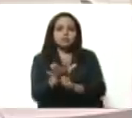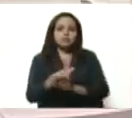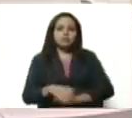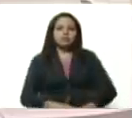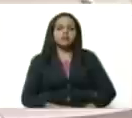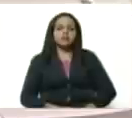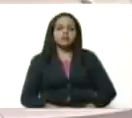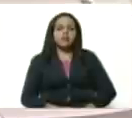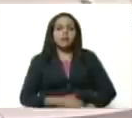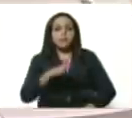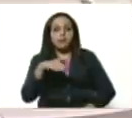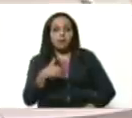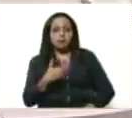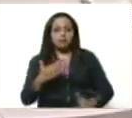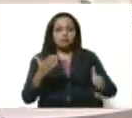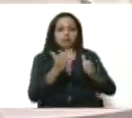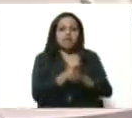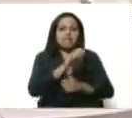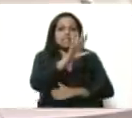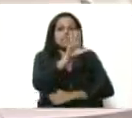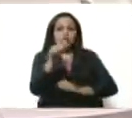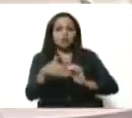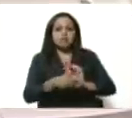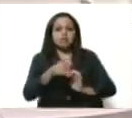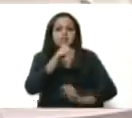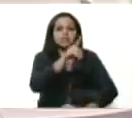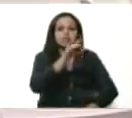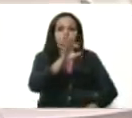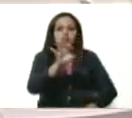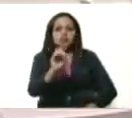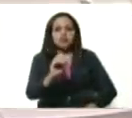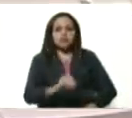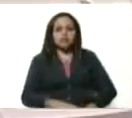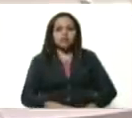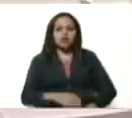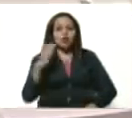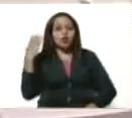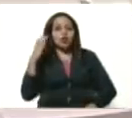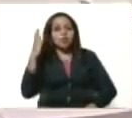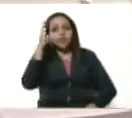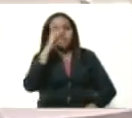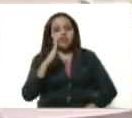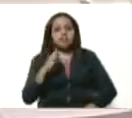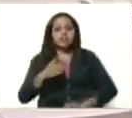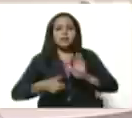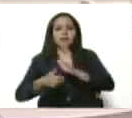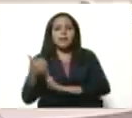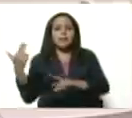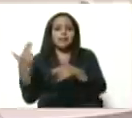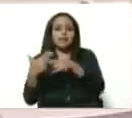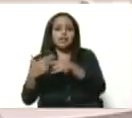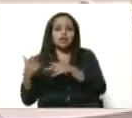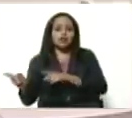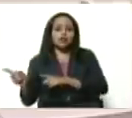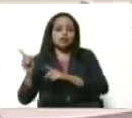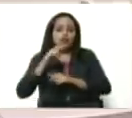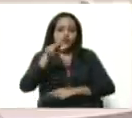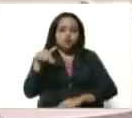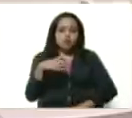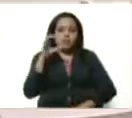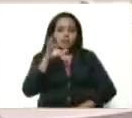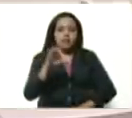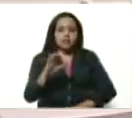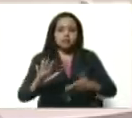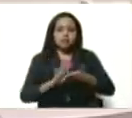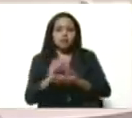para llegar entonces a 5130 y nuevamente a colombia y brasil se constituyen una amenaza para nuestra nación en lo que ha sido